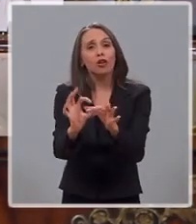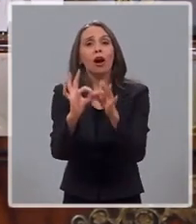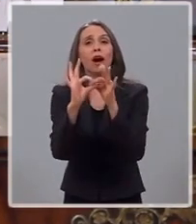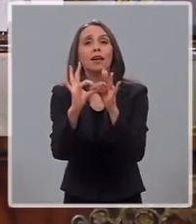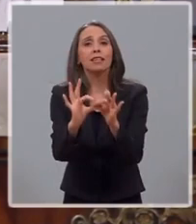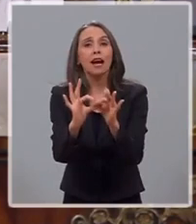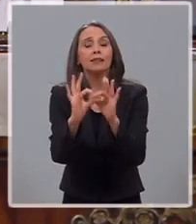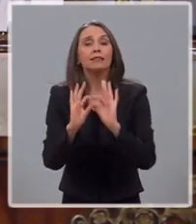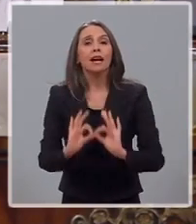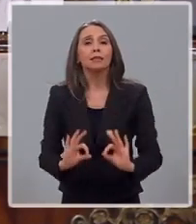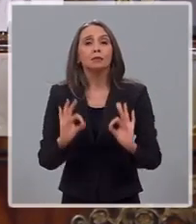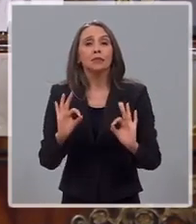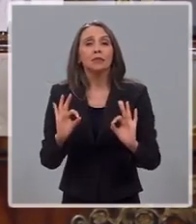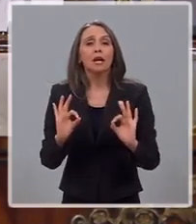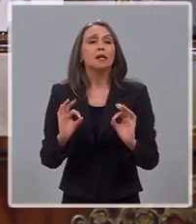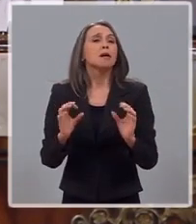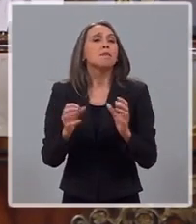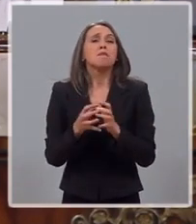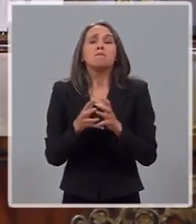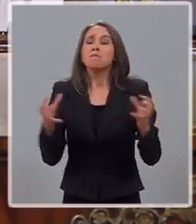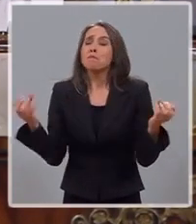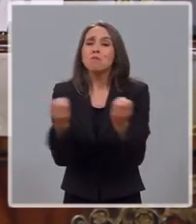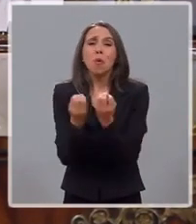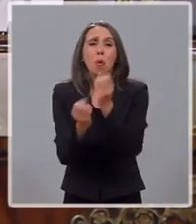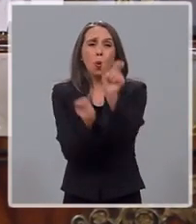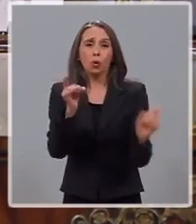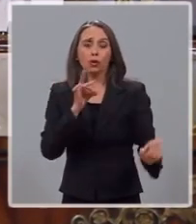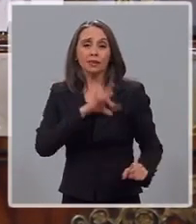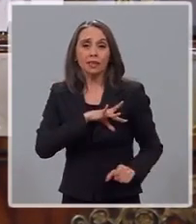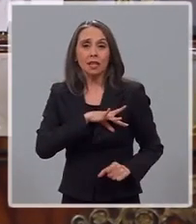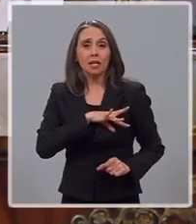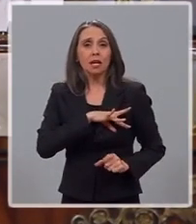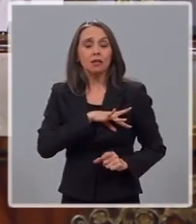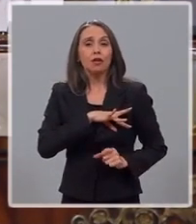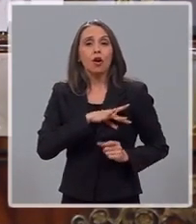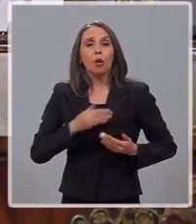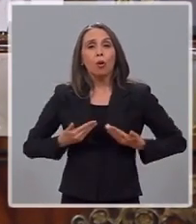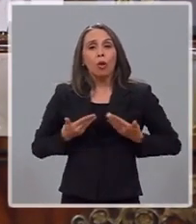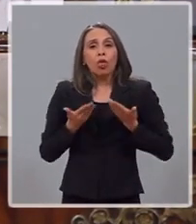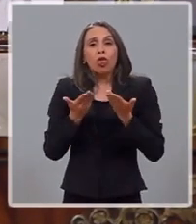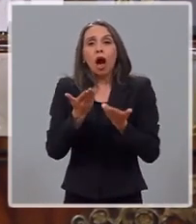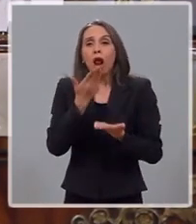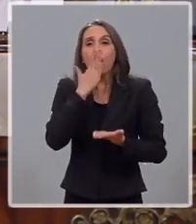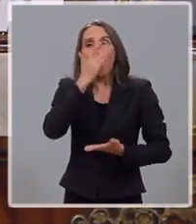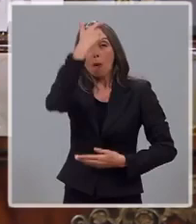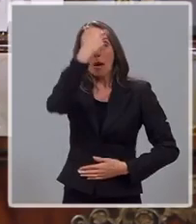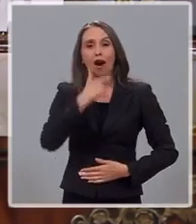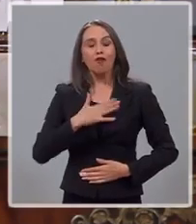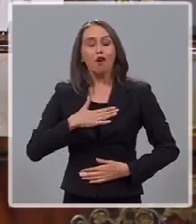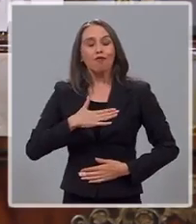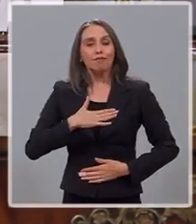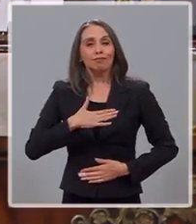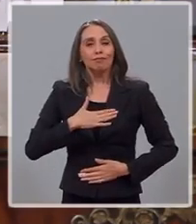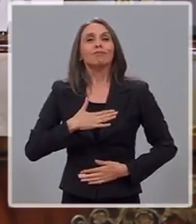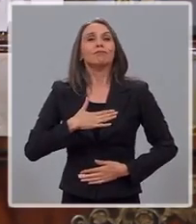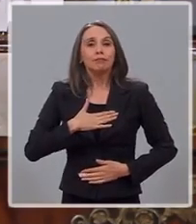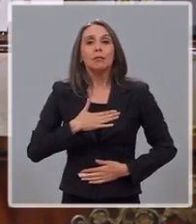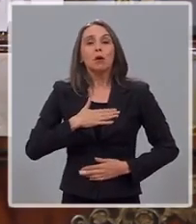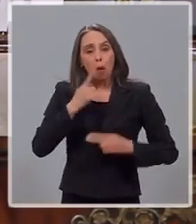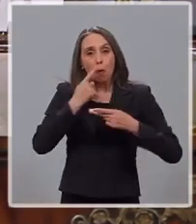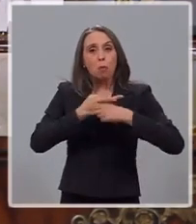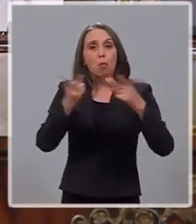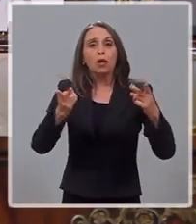especialmente a tantos chilenos que han sacado a relucir lo mejor de sí mismos y han mostrado los